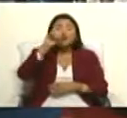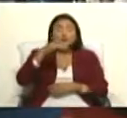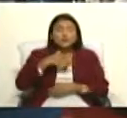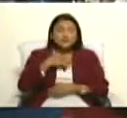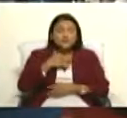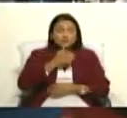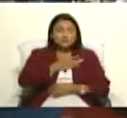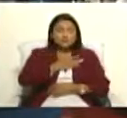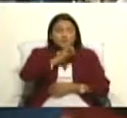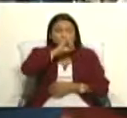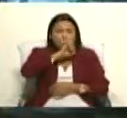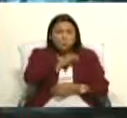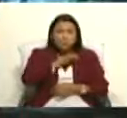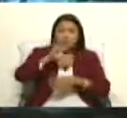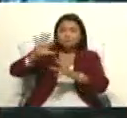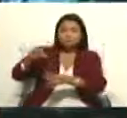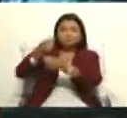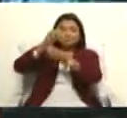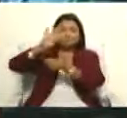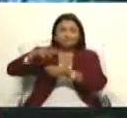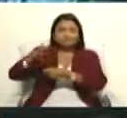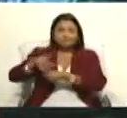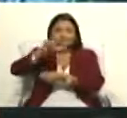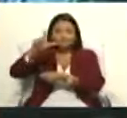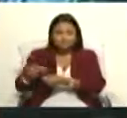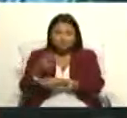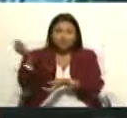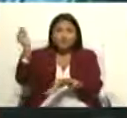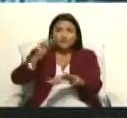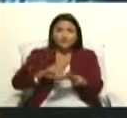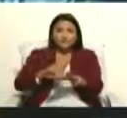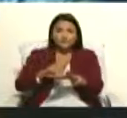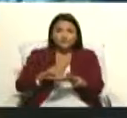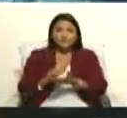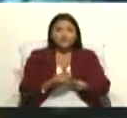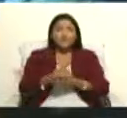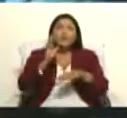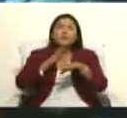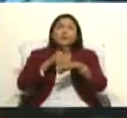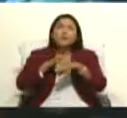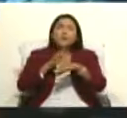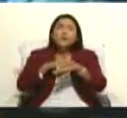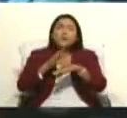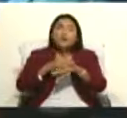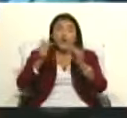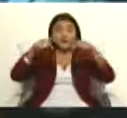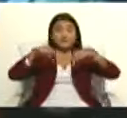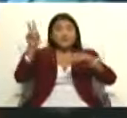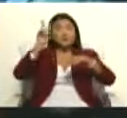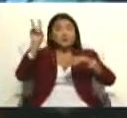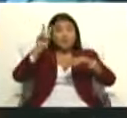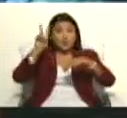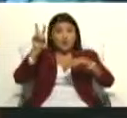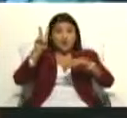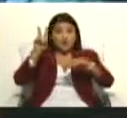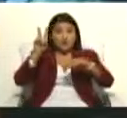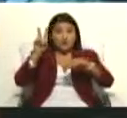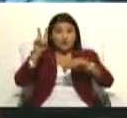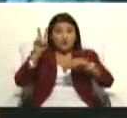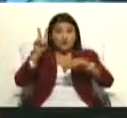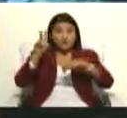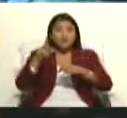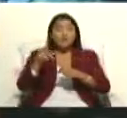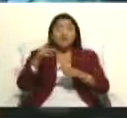de esperanza por recuperar nuestra guayana se equiva Por qué Porque este pueblo este pueblo en